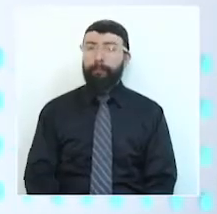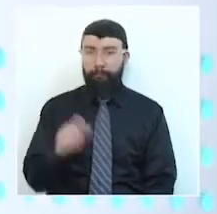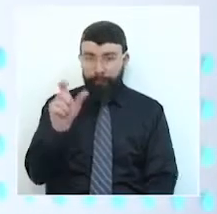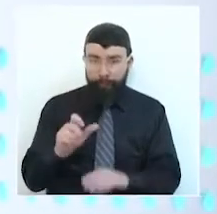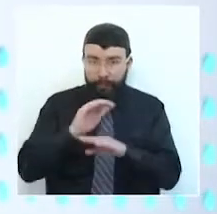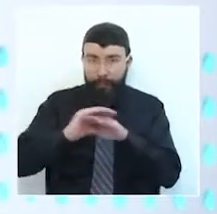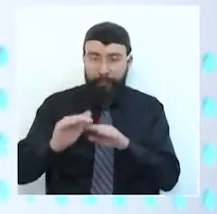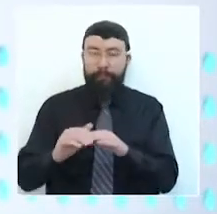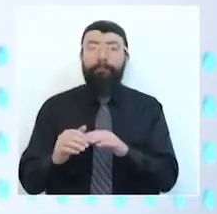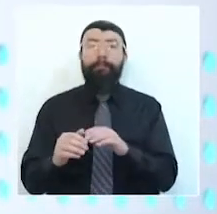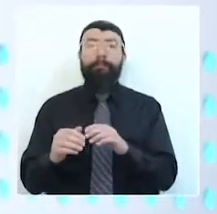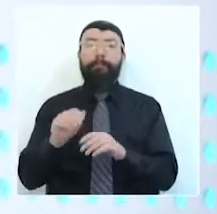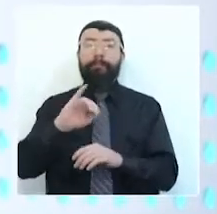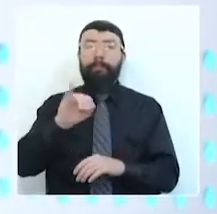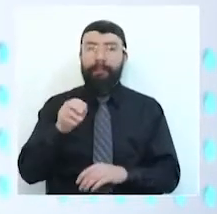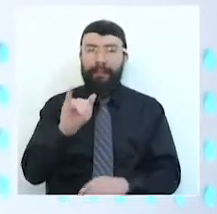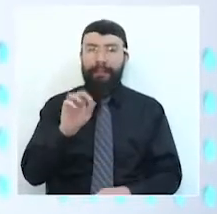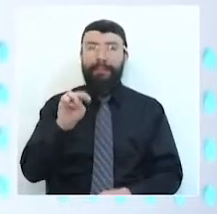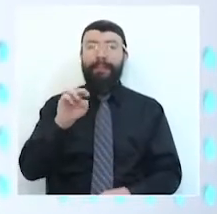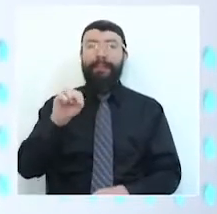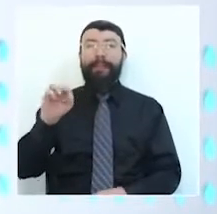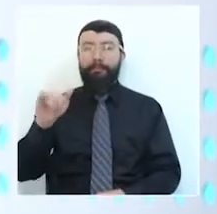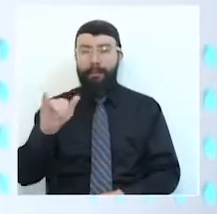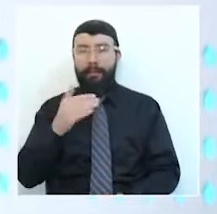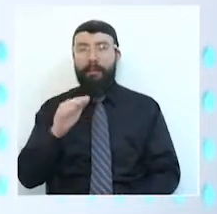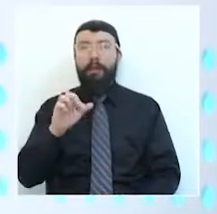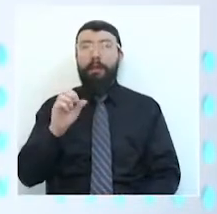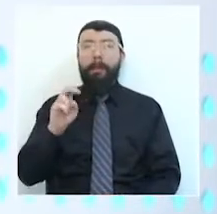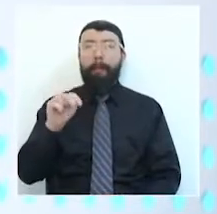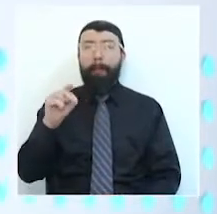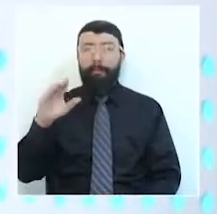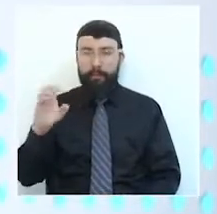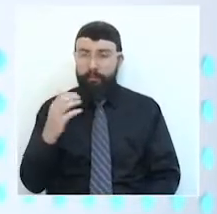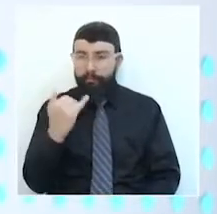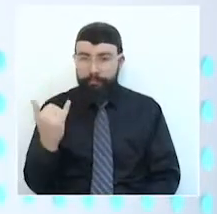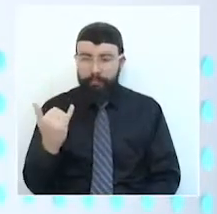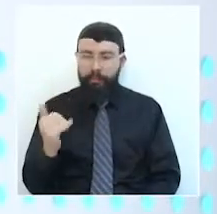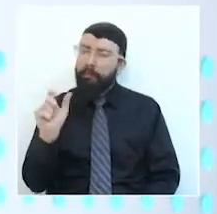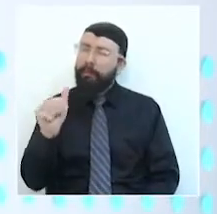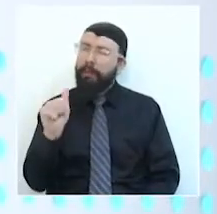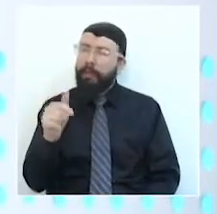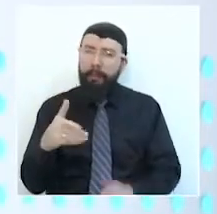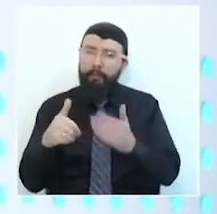es jimmy pons y él empezó a descubrir